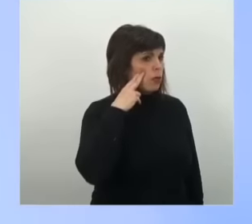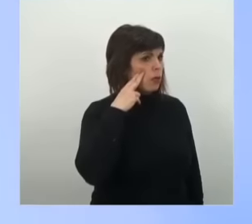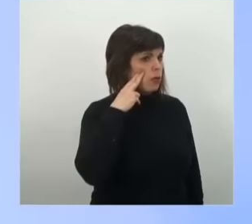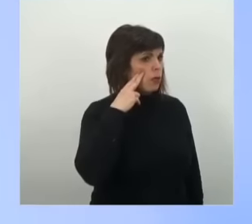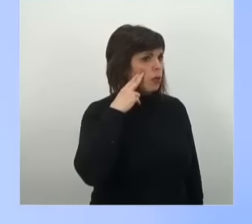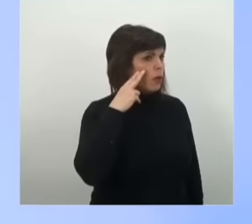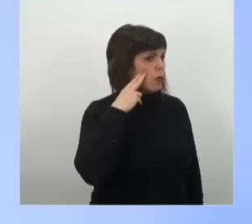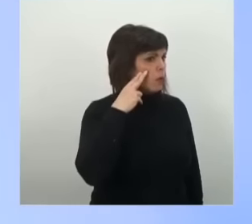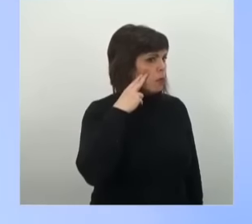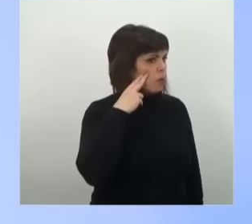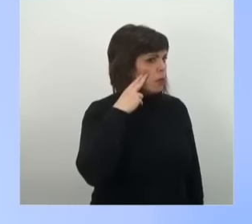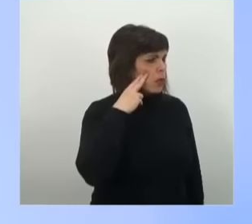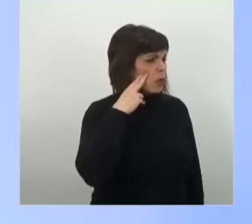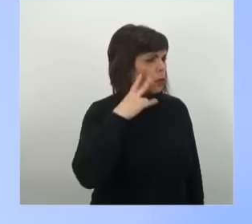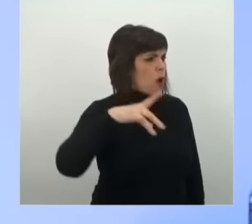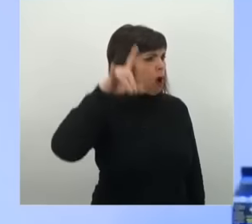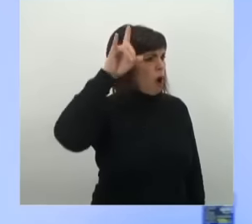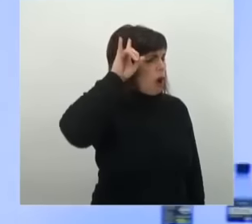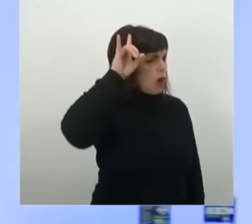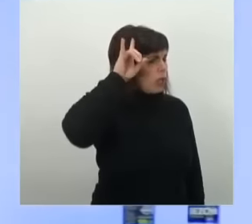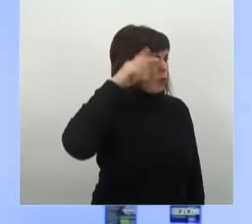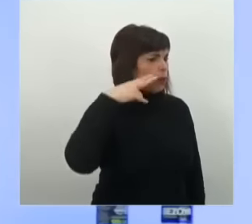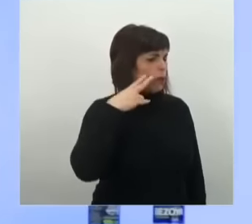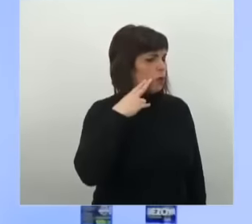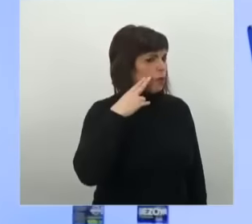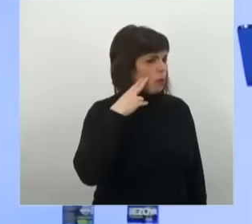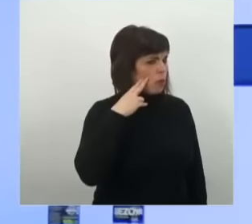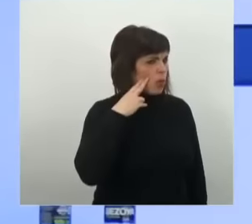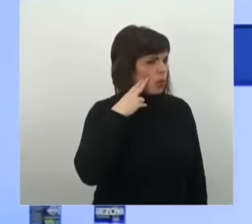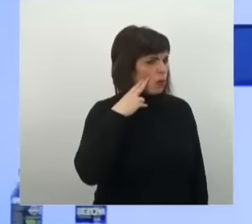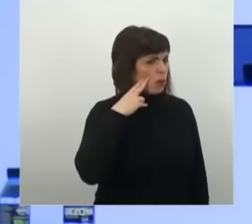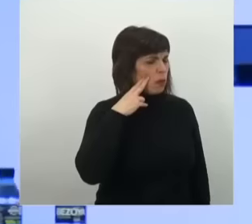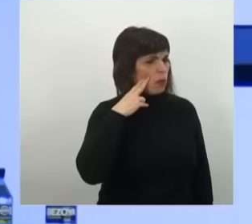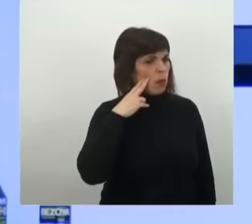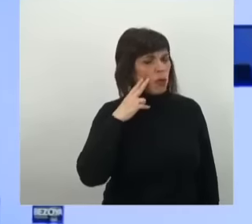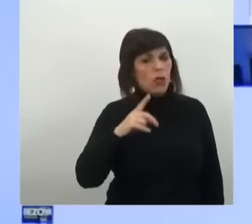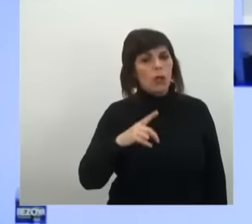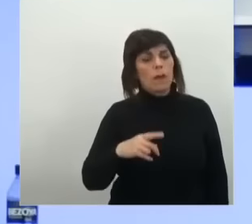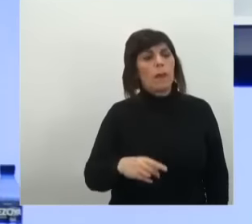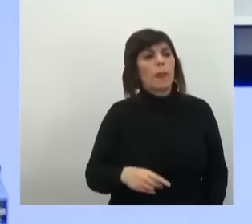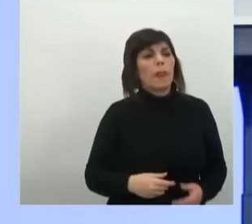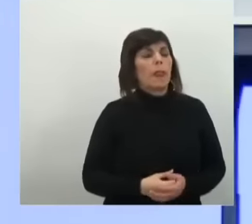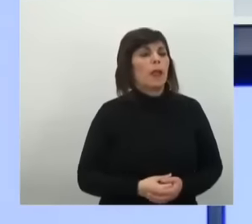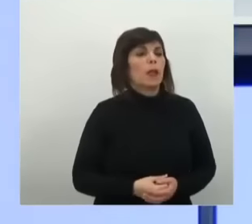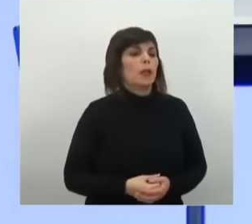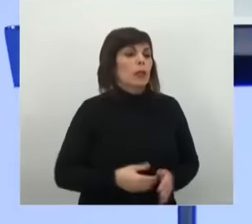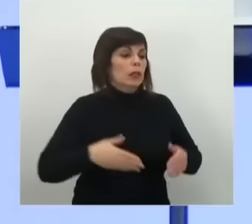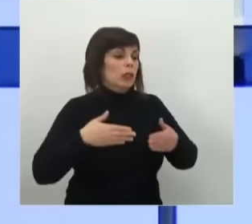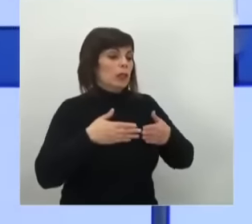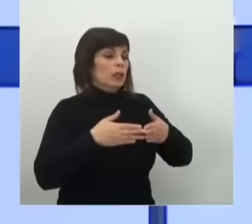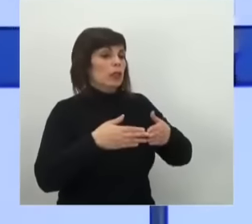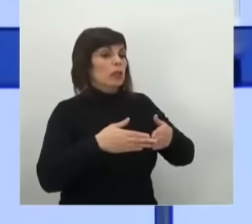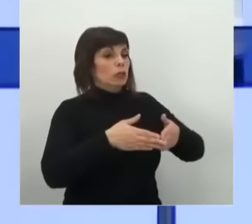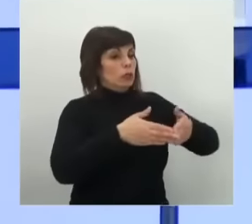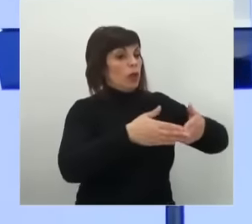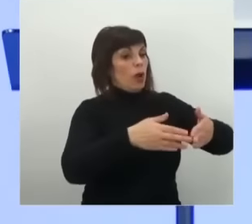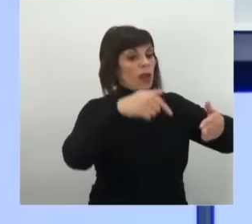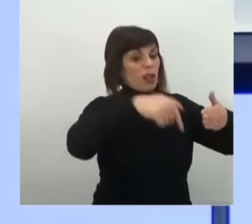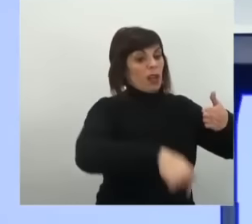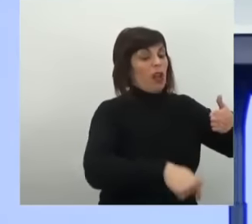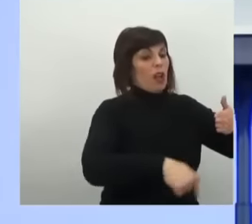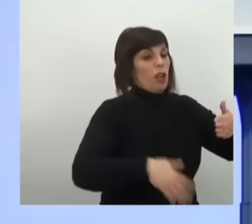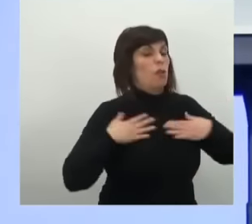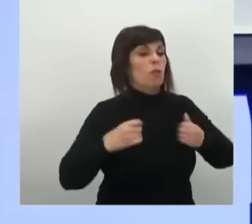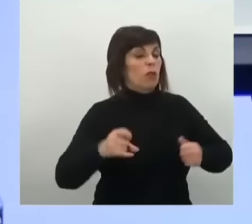desde el pasado lo que le habían dicho que ahí había cosas extrañas que no tenían que entrar en ese terreno y que se iba a poner